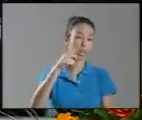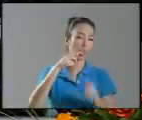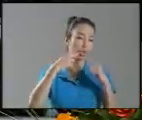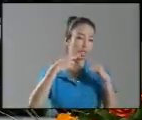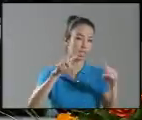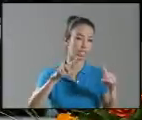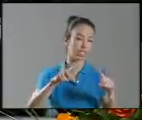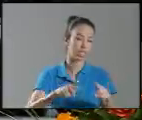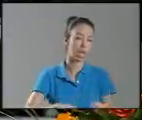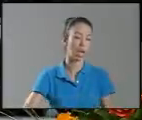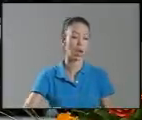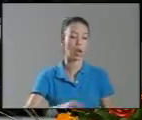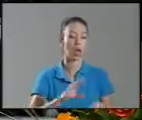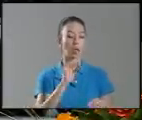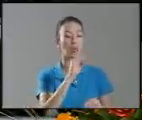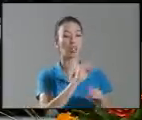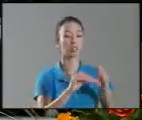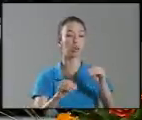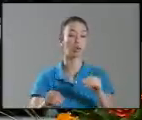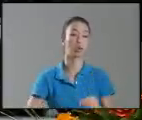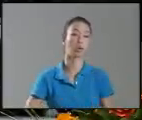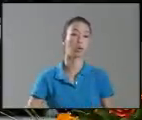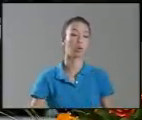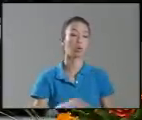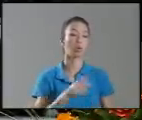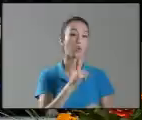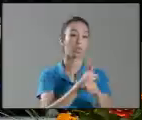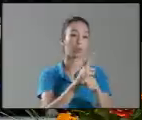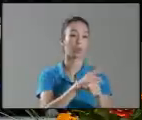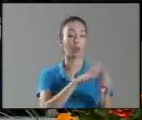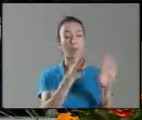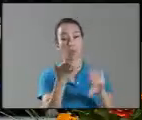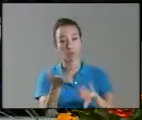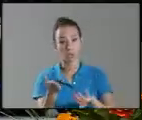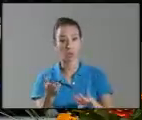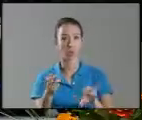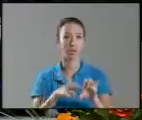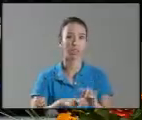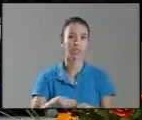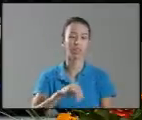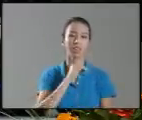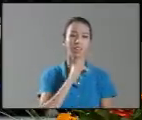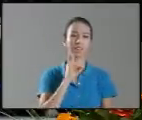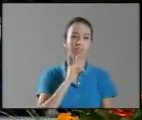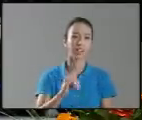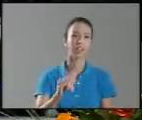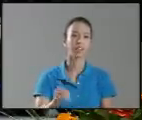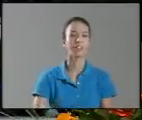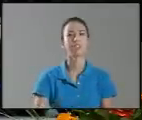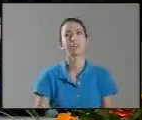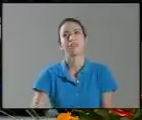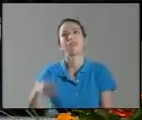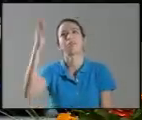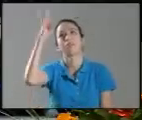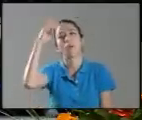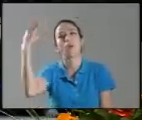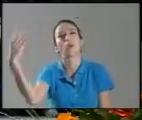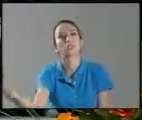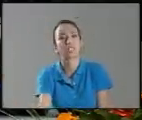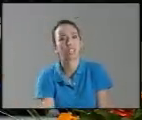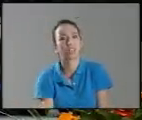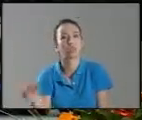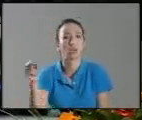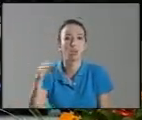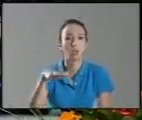Por eso, con todo respeto, yo cuando miro en una noticia, fulano de tal